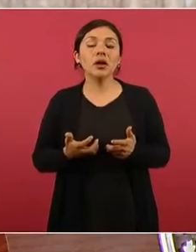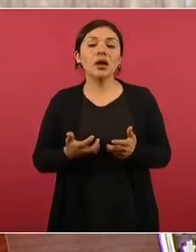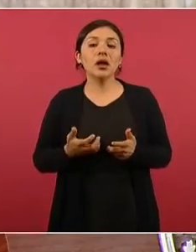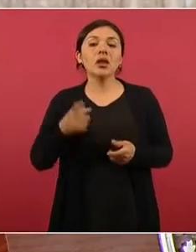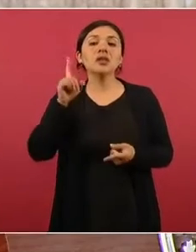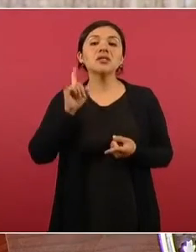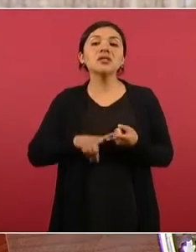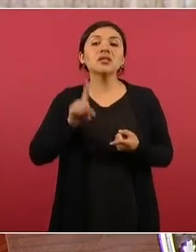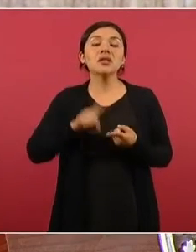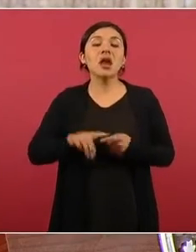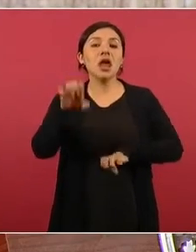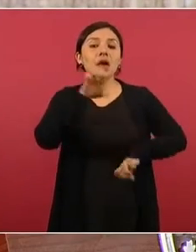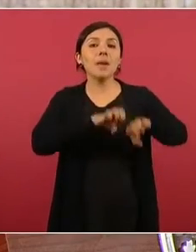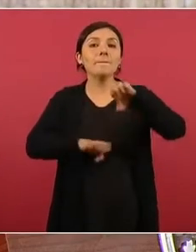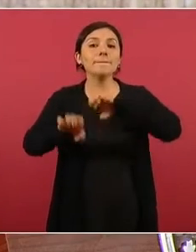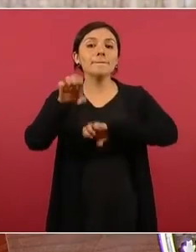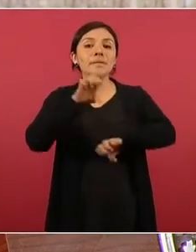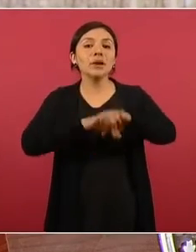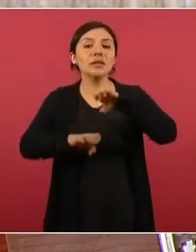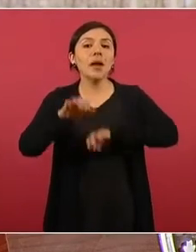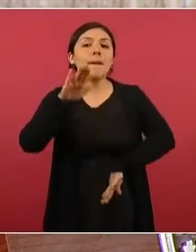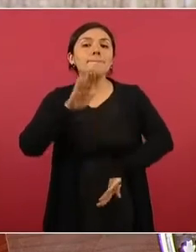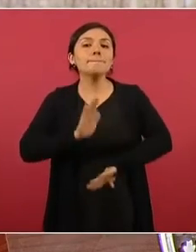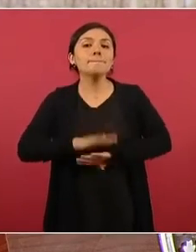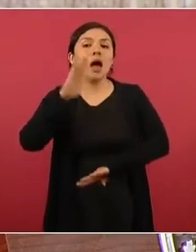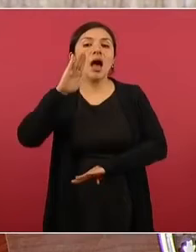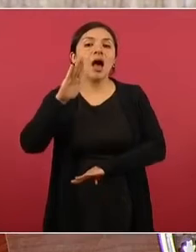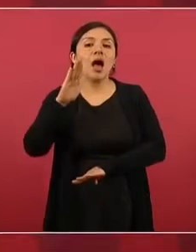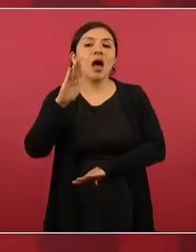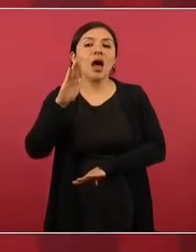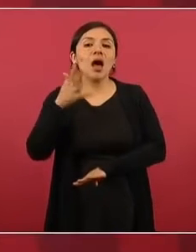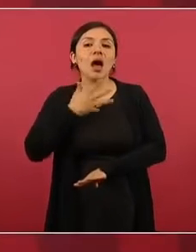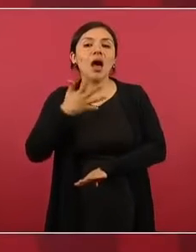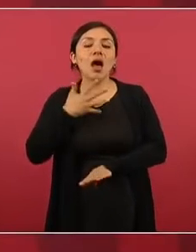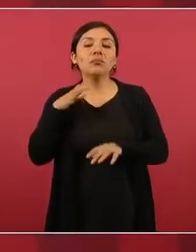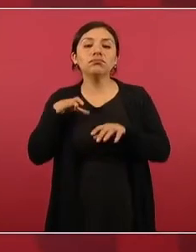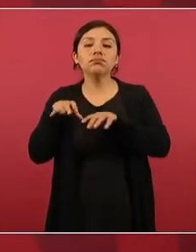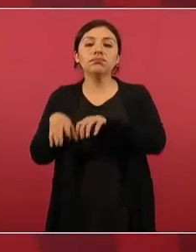actor, a la empresa que tiene más